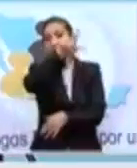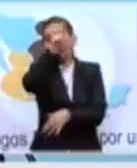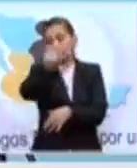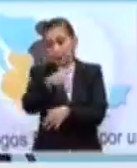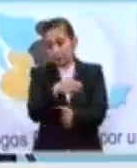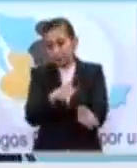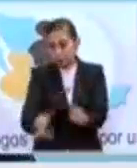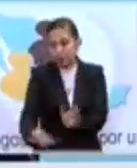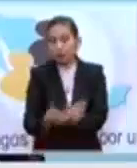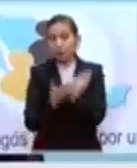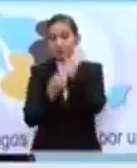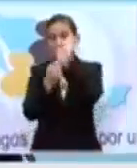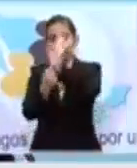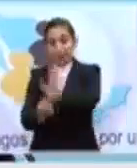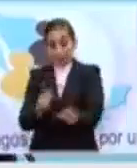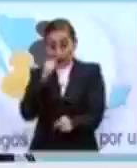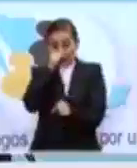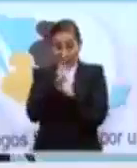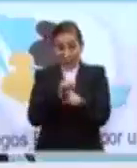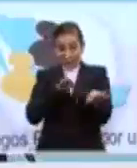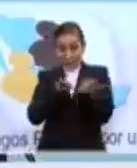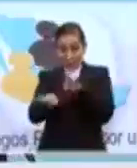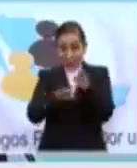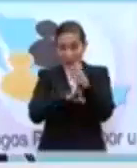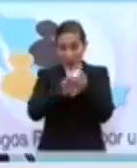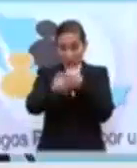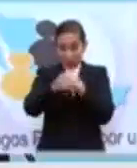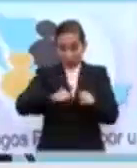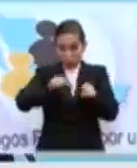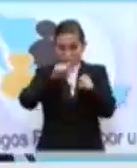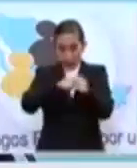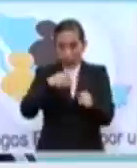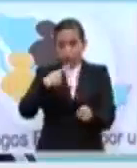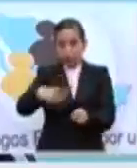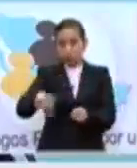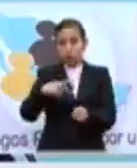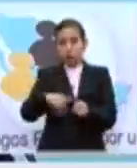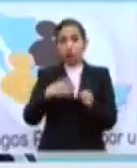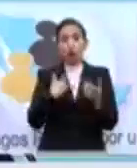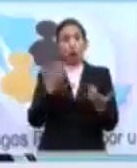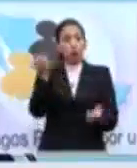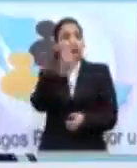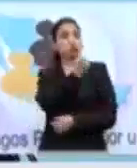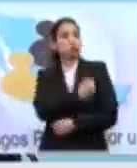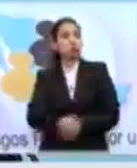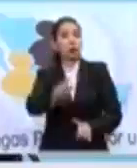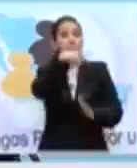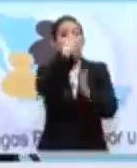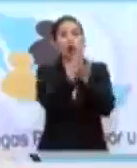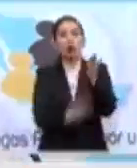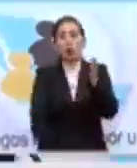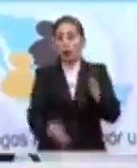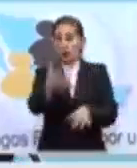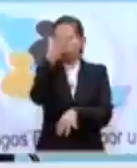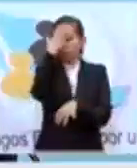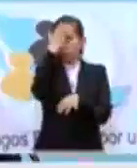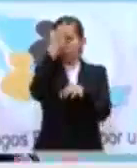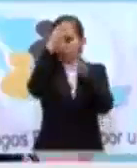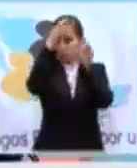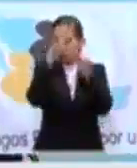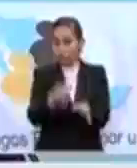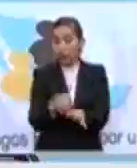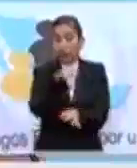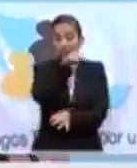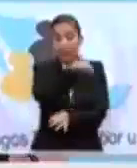después presentó desde la Secretaría del Trabajo y Previsión Social su poco exitoso programa de formalización.